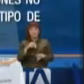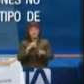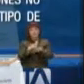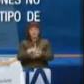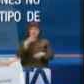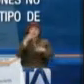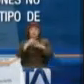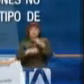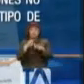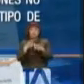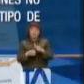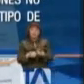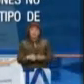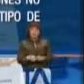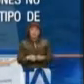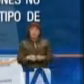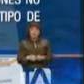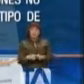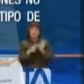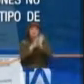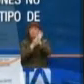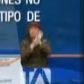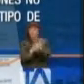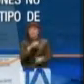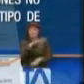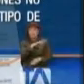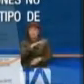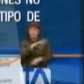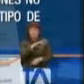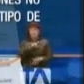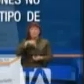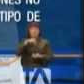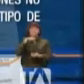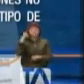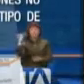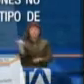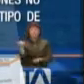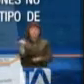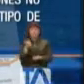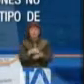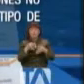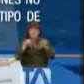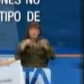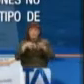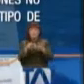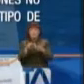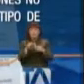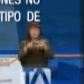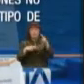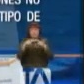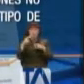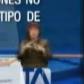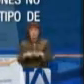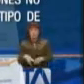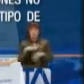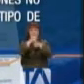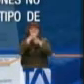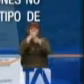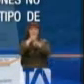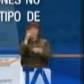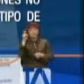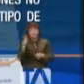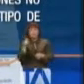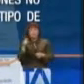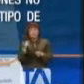emergencia anuncia que presentará al municipio el diseño para el sistema de alcantarillado pluvial del sector para garantizar que la plataforma